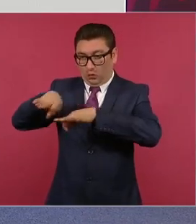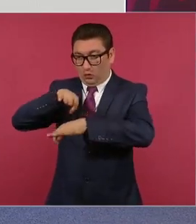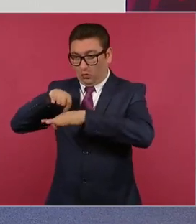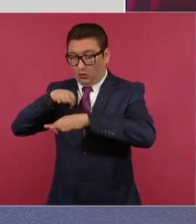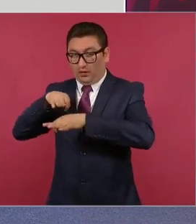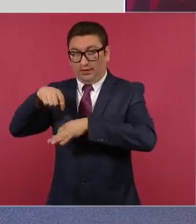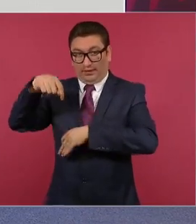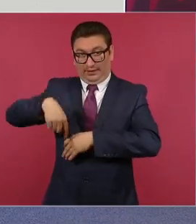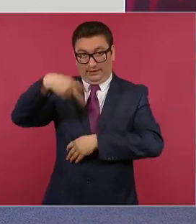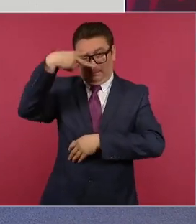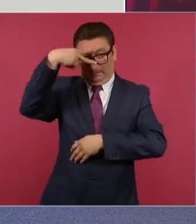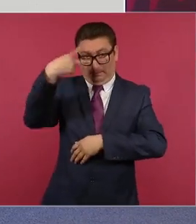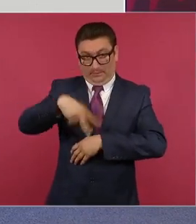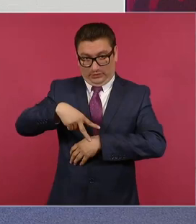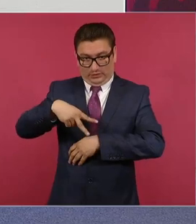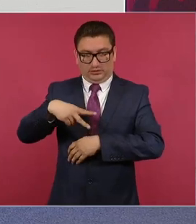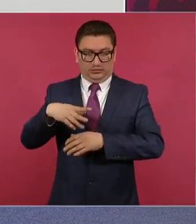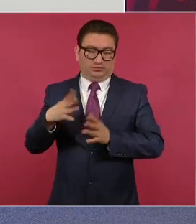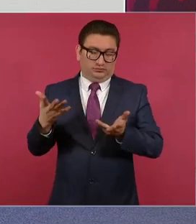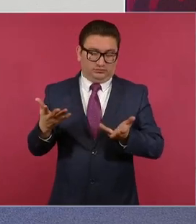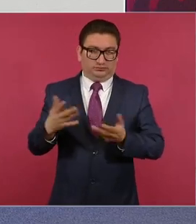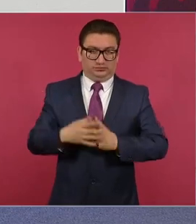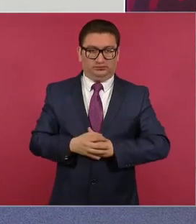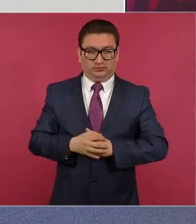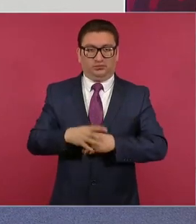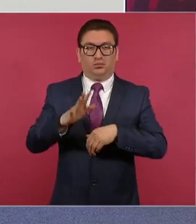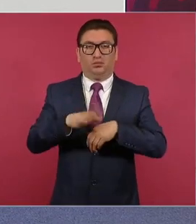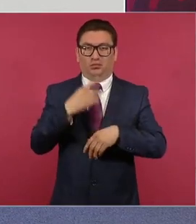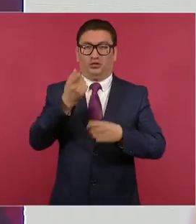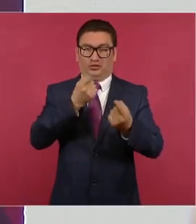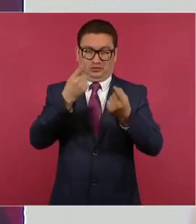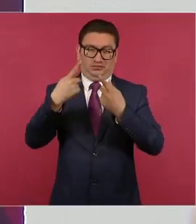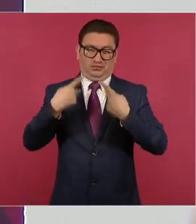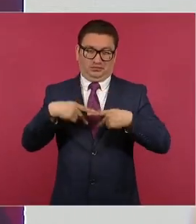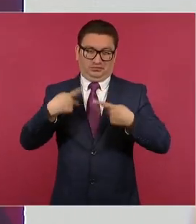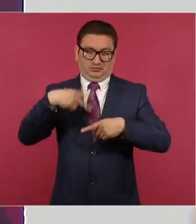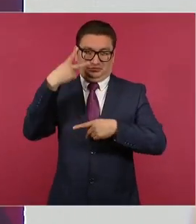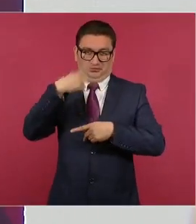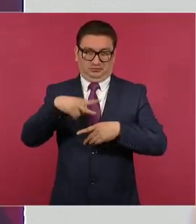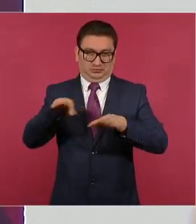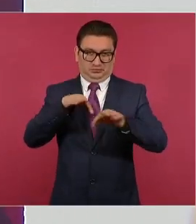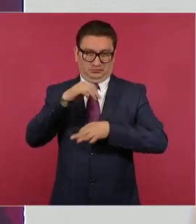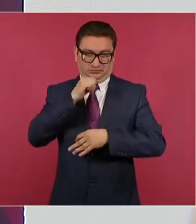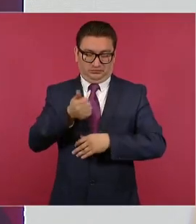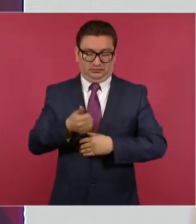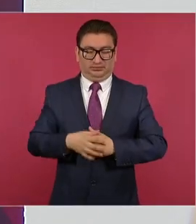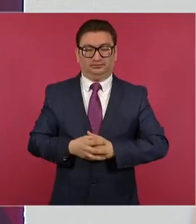en México, porque también hay quienes no trabajan, ¿no?